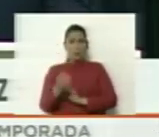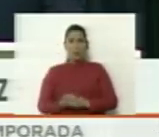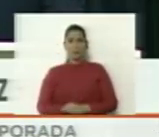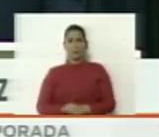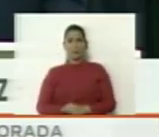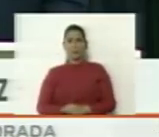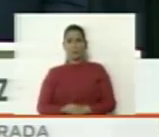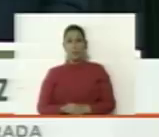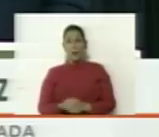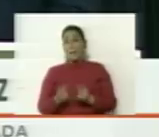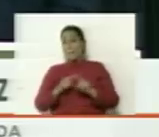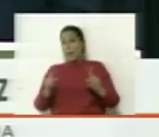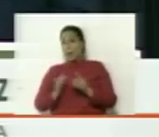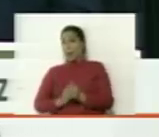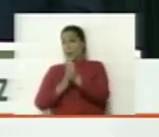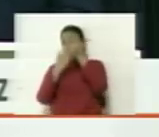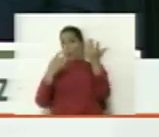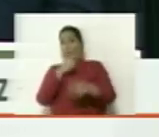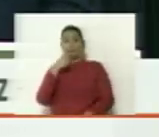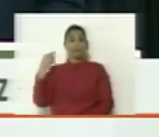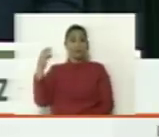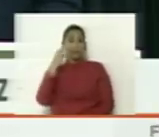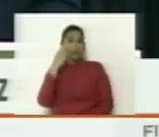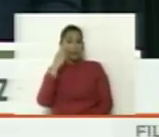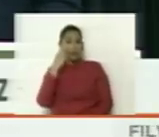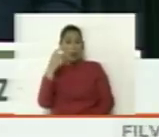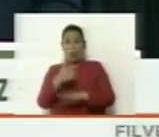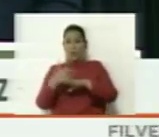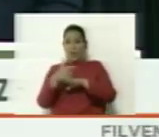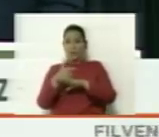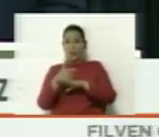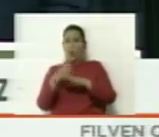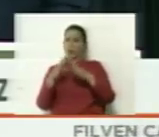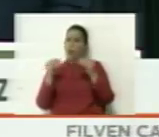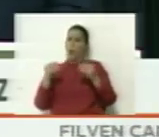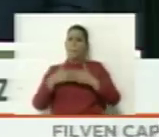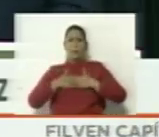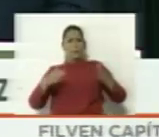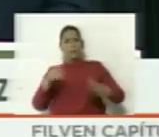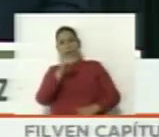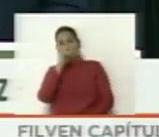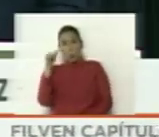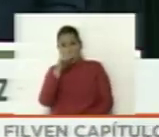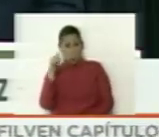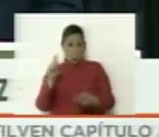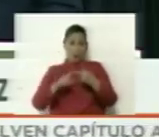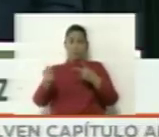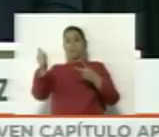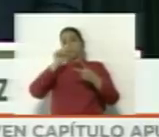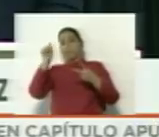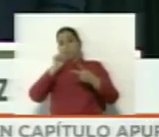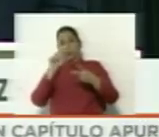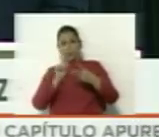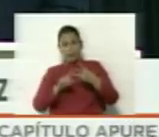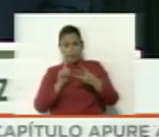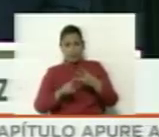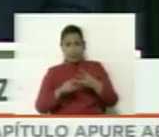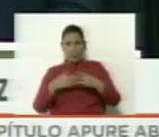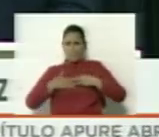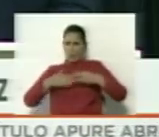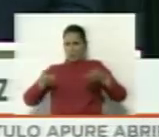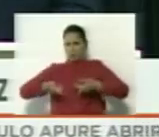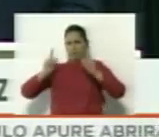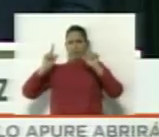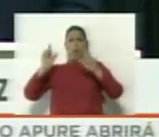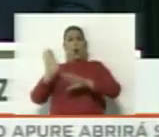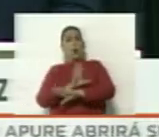como son los héroes del gobierno de Duque, todo se les permite. Se les permite la droga, se les permite el alcohol, se les permite el